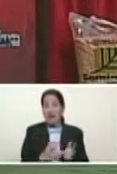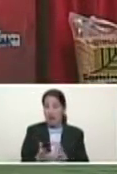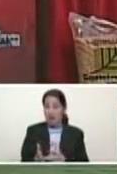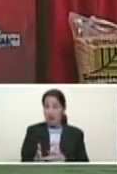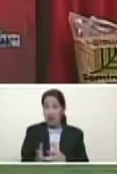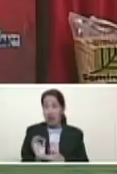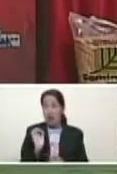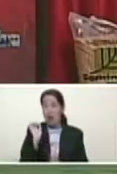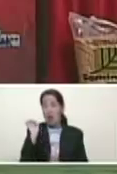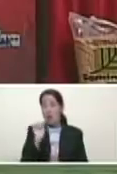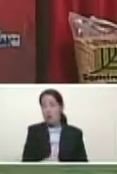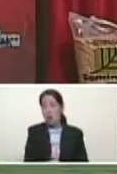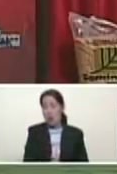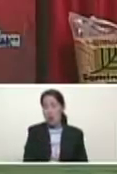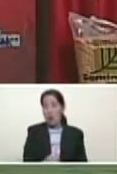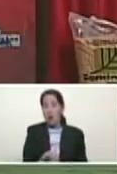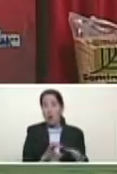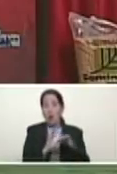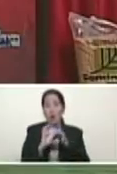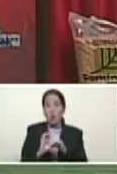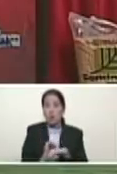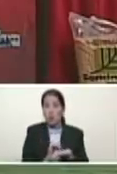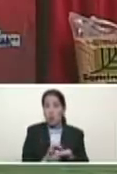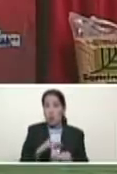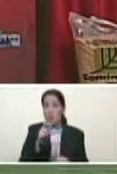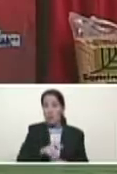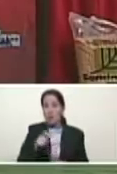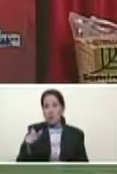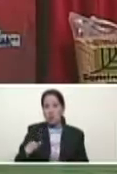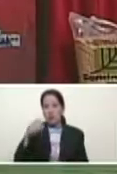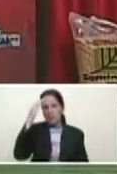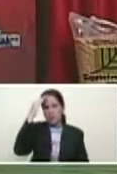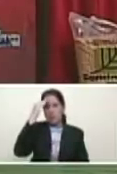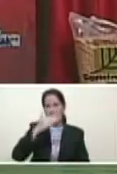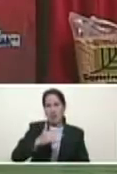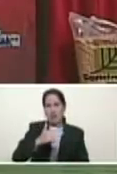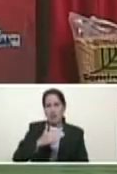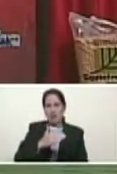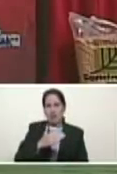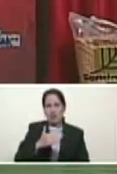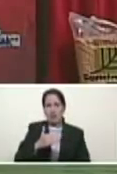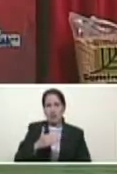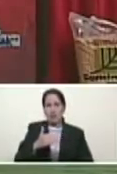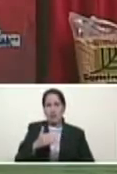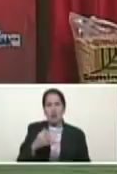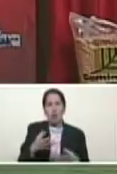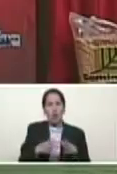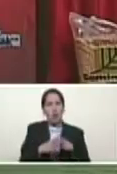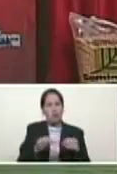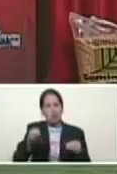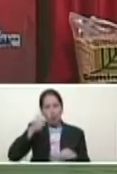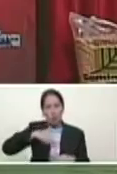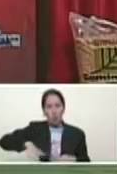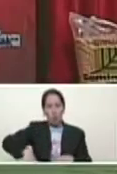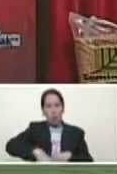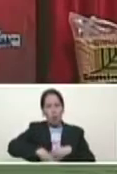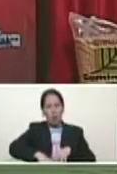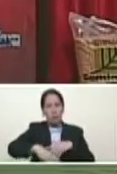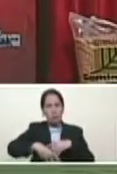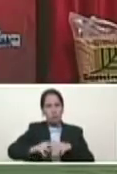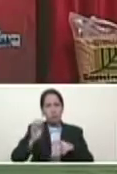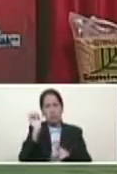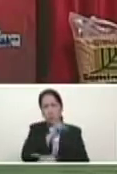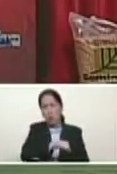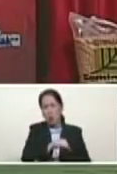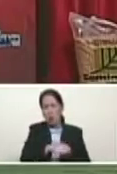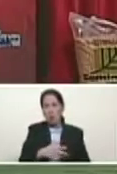Derrotado por la unión cívico-militar, por la cohesión de la Fuerza Armada Nacional Bolivariana y por el pueblo en la calle. Lo